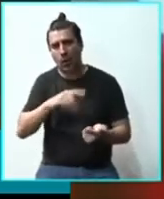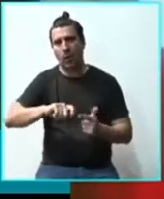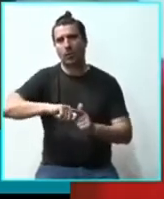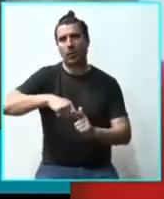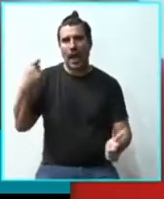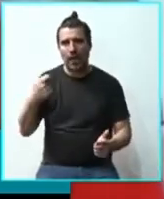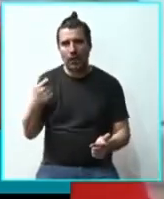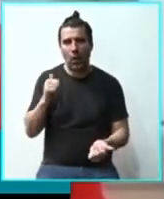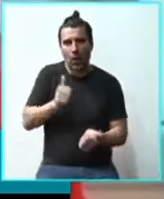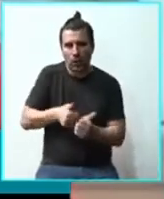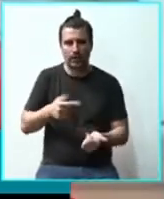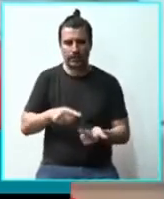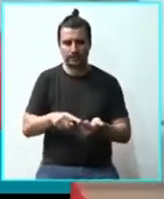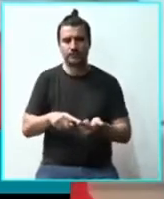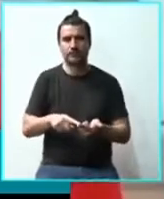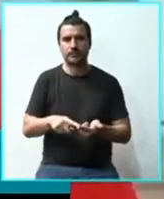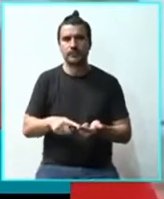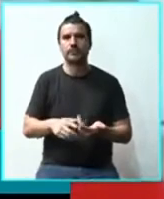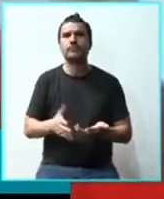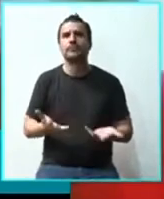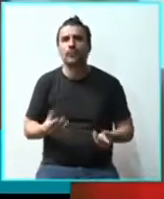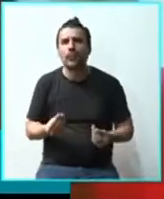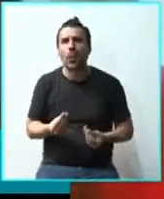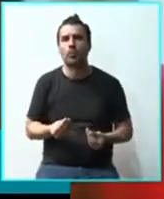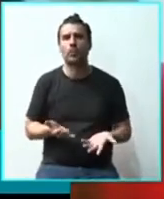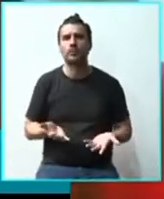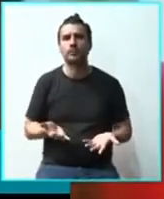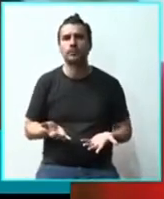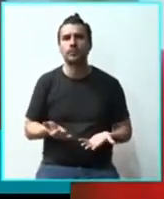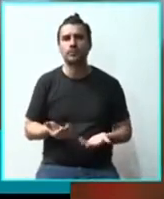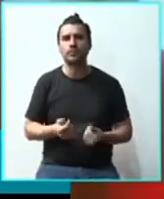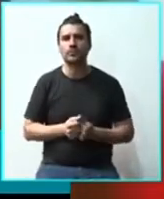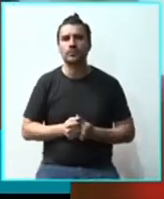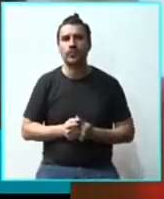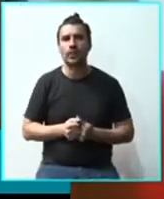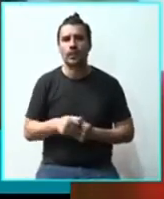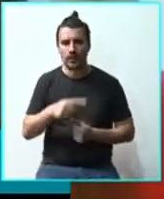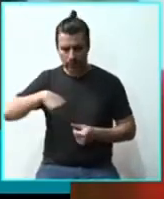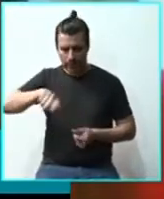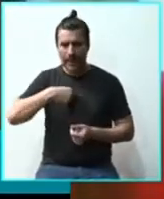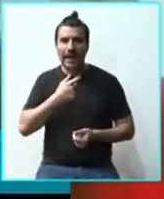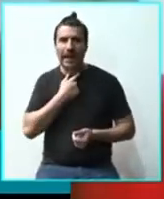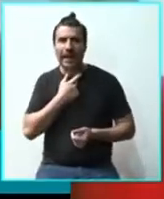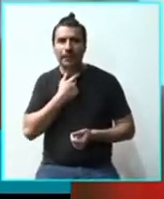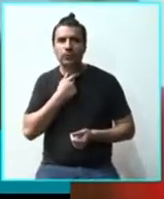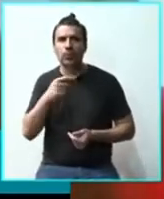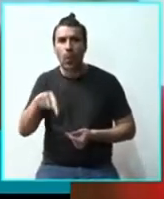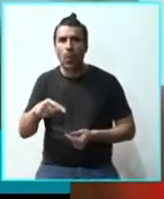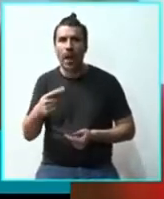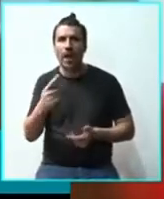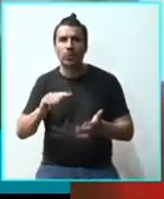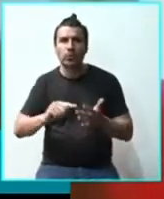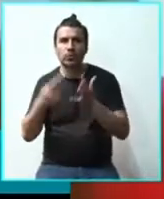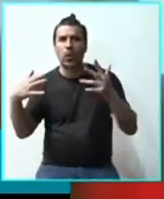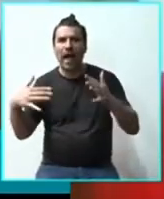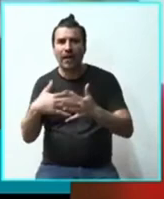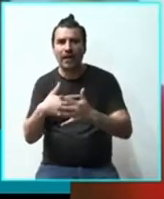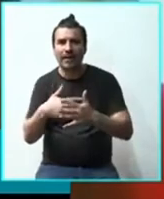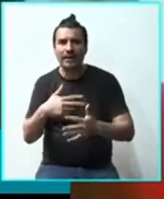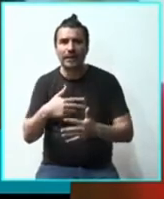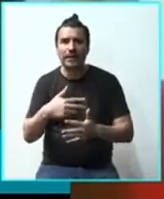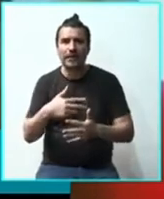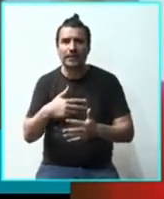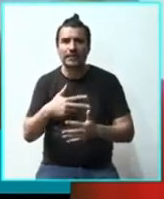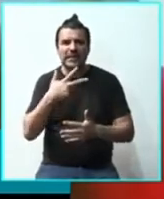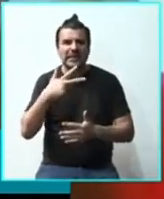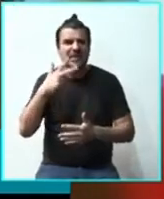Mucho, poco, nada. ¿Queremos una ciudad donde no exista el delito y la